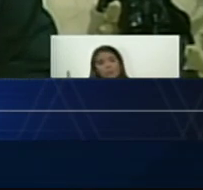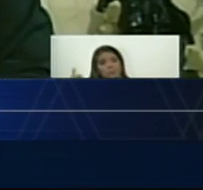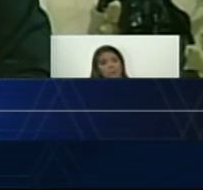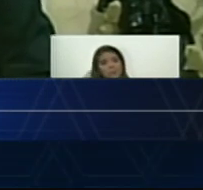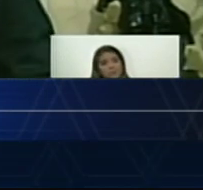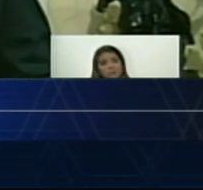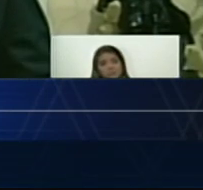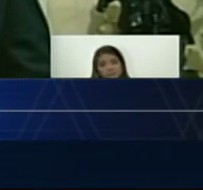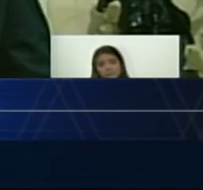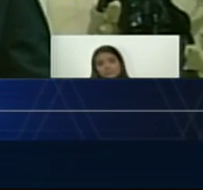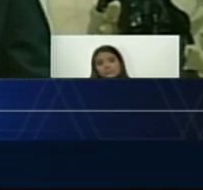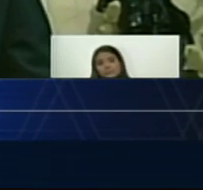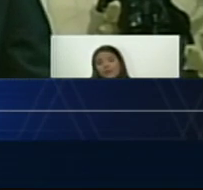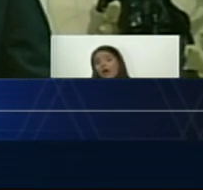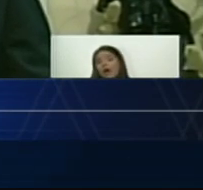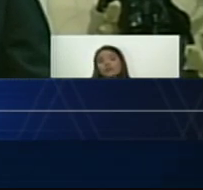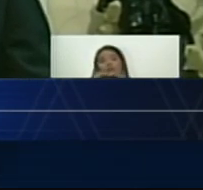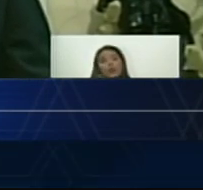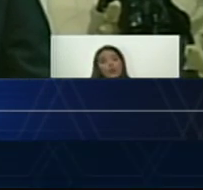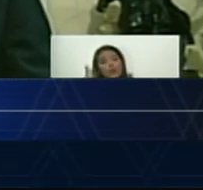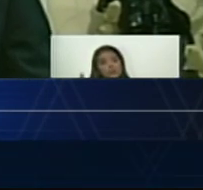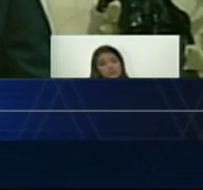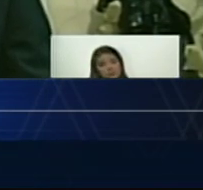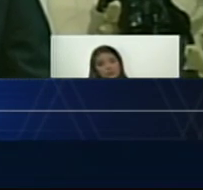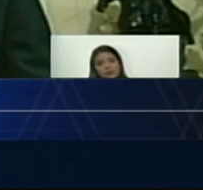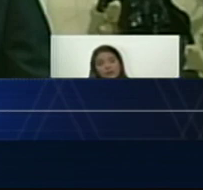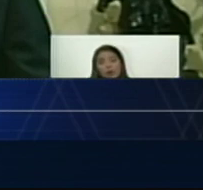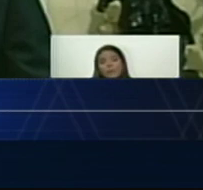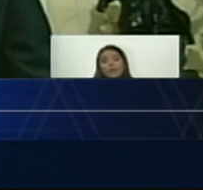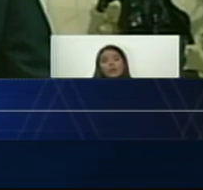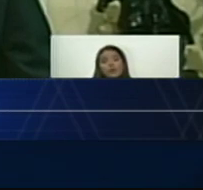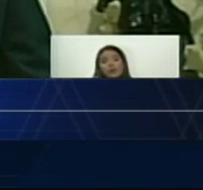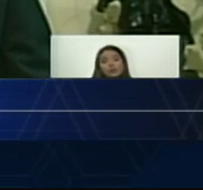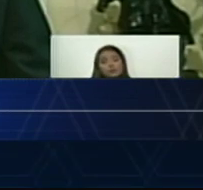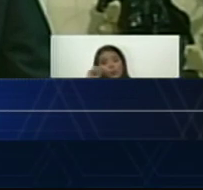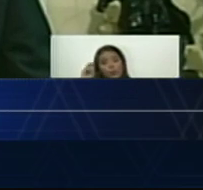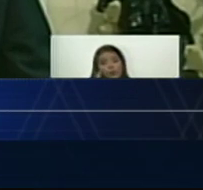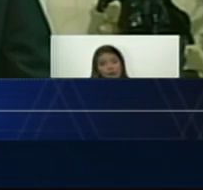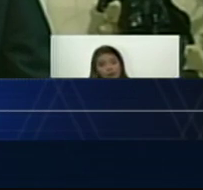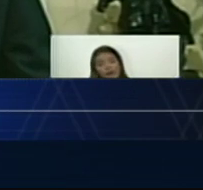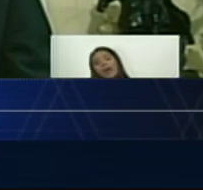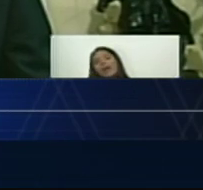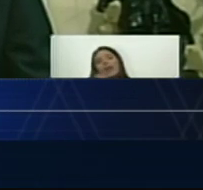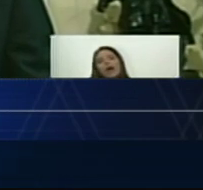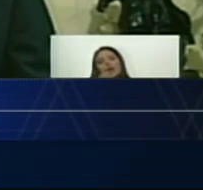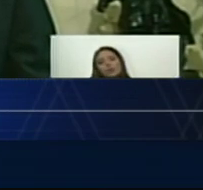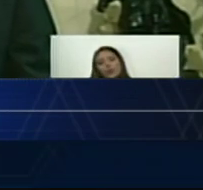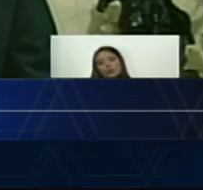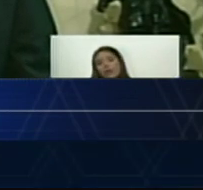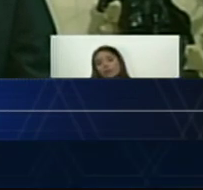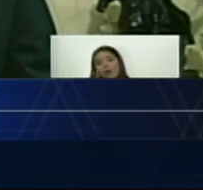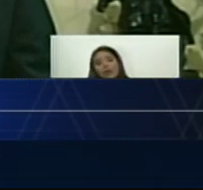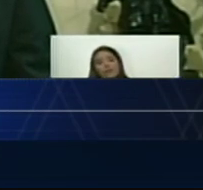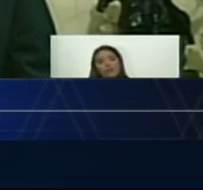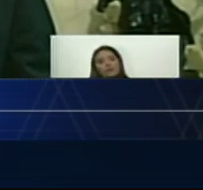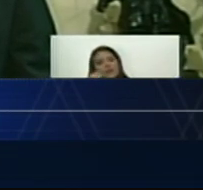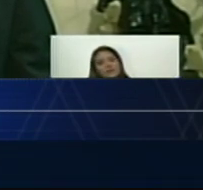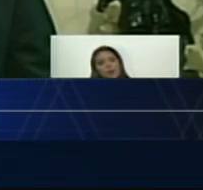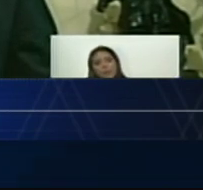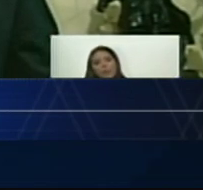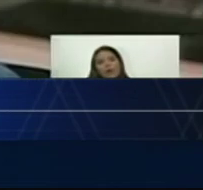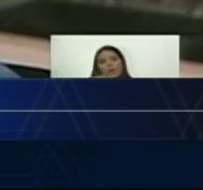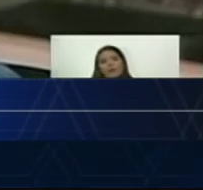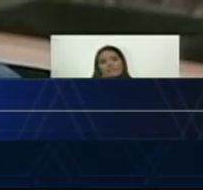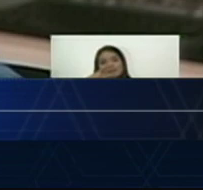reivindicados a los venezolanos y las venezolanas por la revolución bolivariana mediante la lucha de clases que impuso la voluntad del pueblo por sobre los